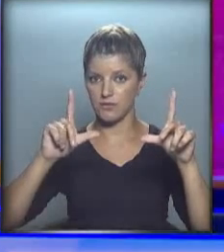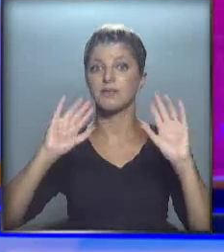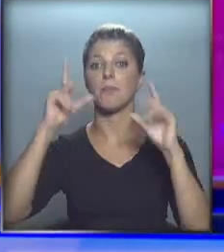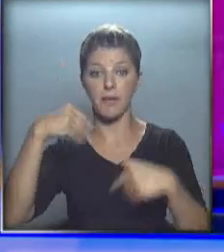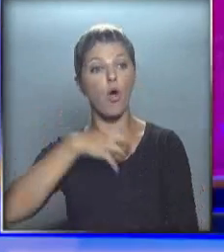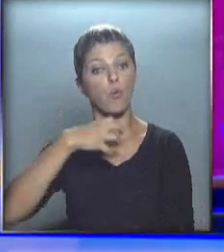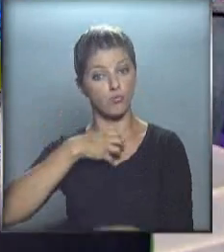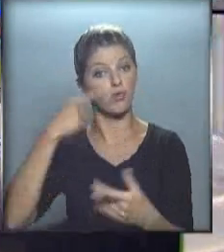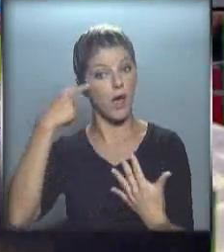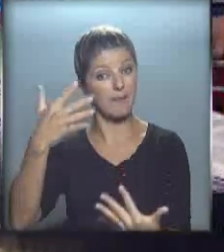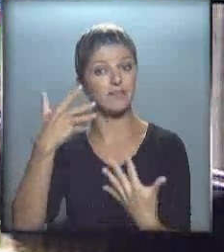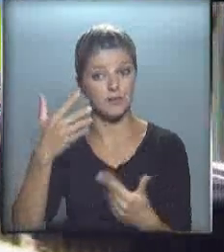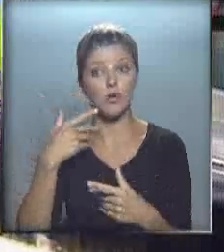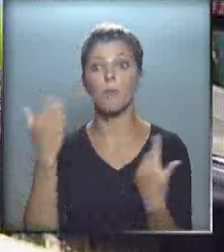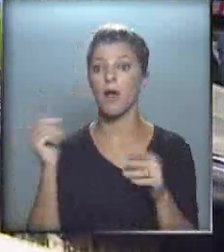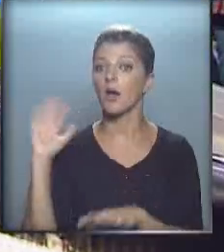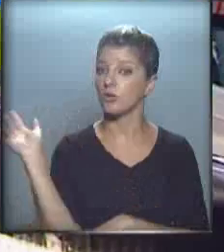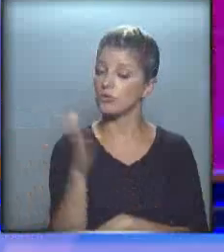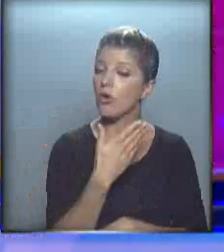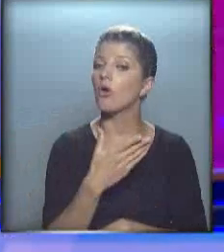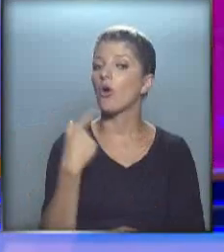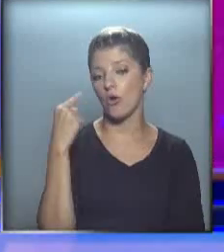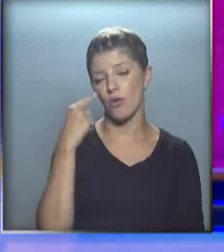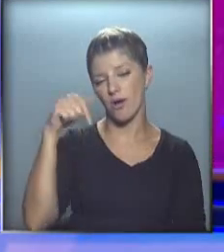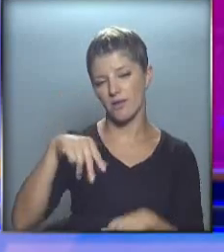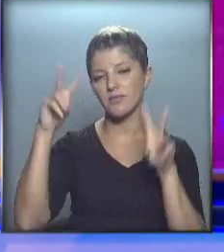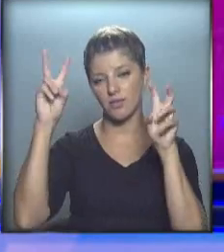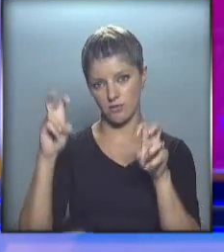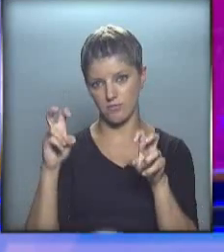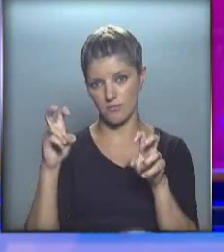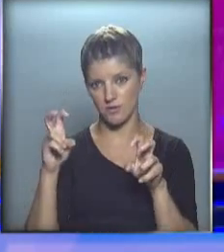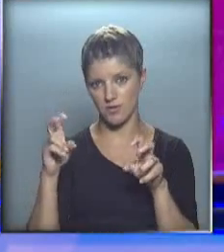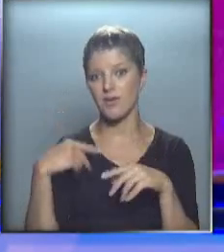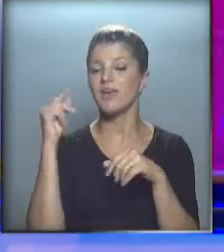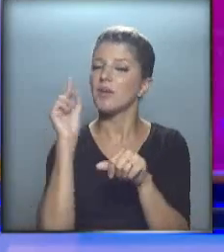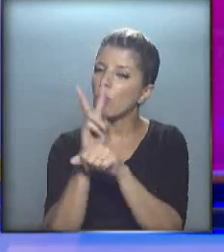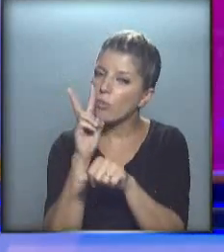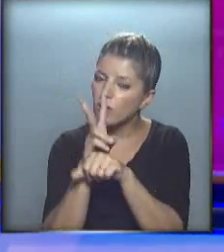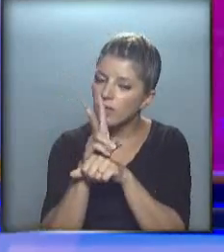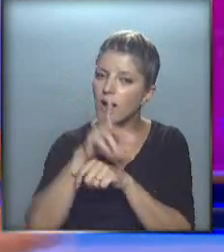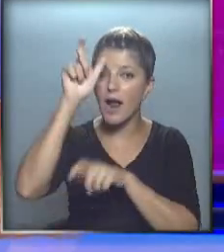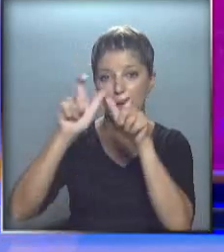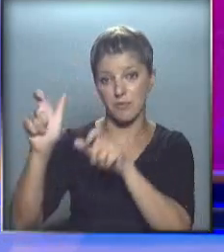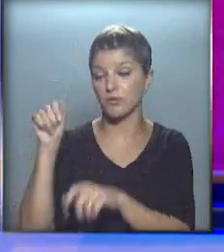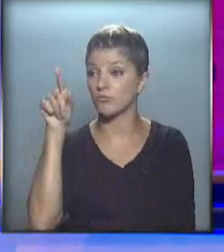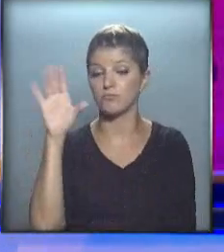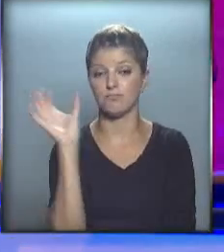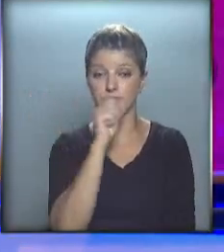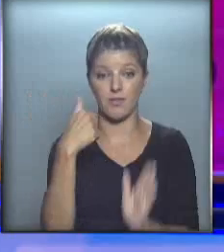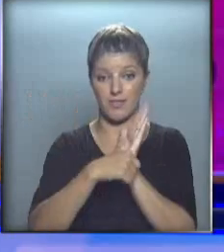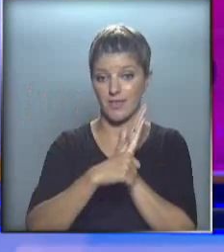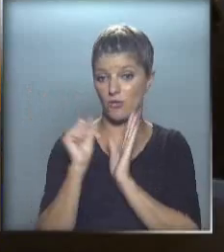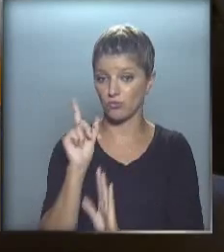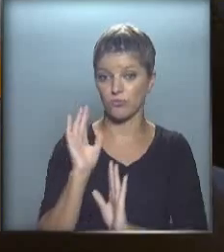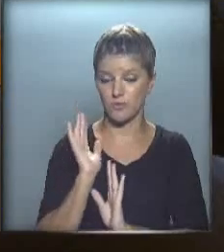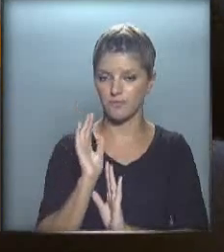de capacitación para que los medios tengan conciencia sobre esto y que cuiden la identidad de las personas. Tengo